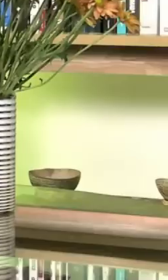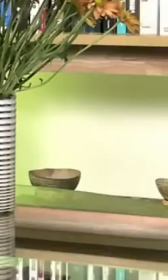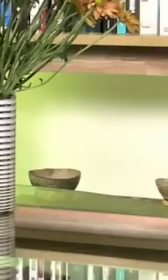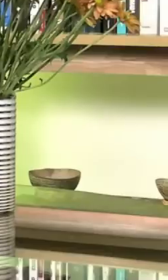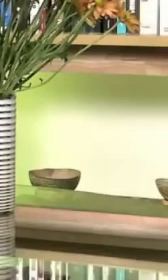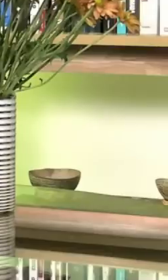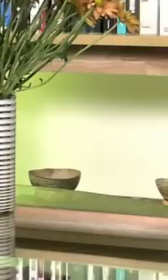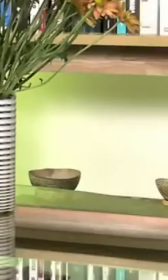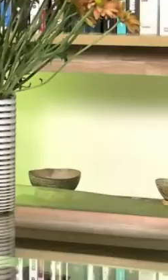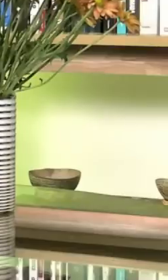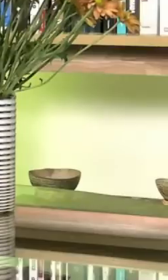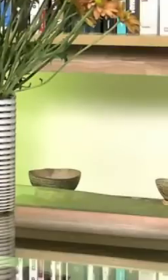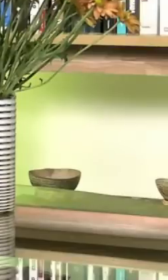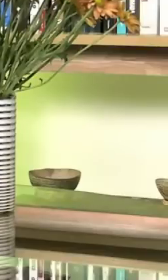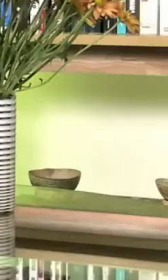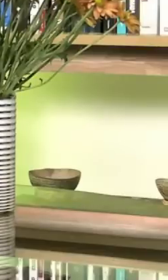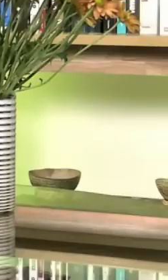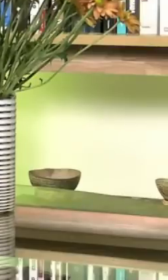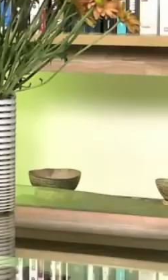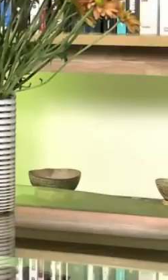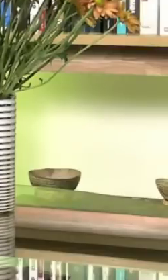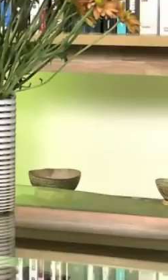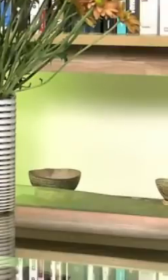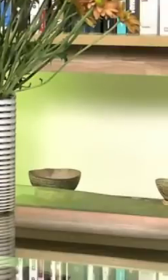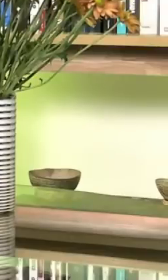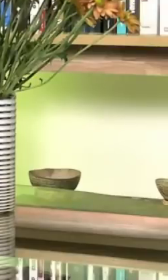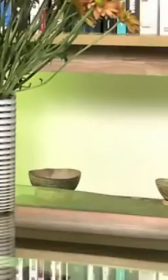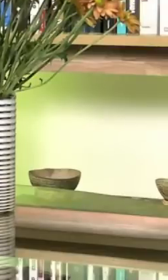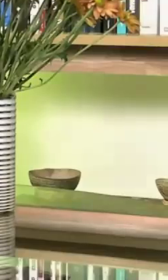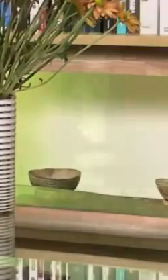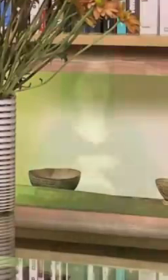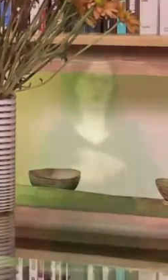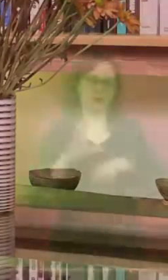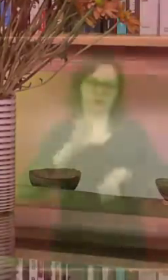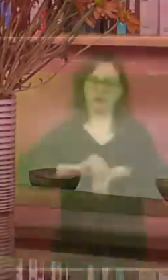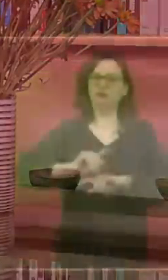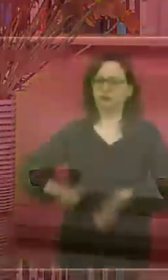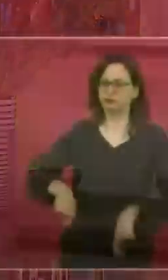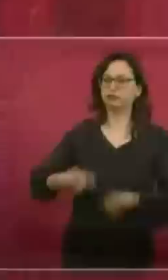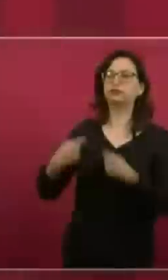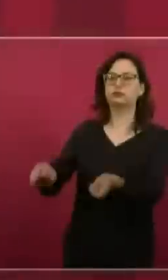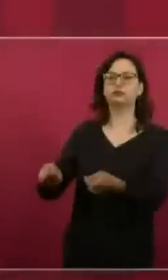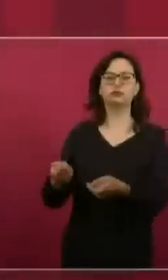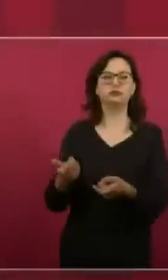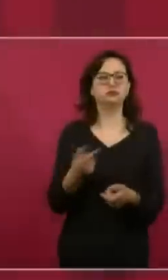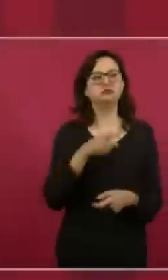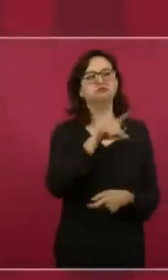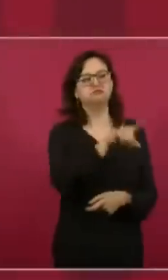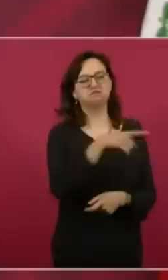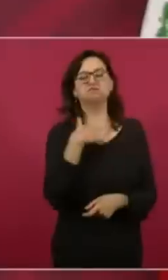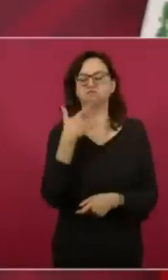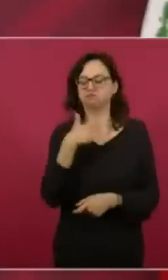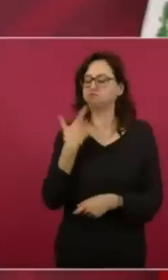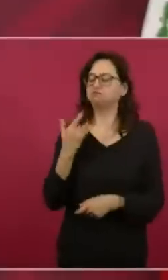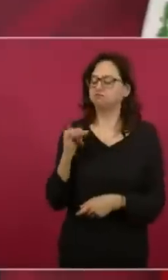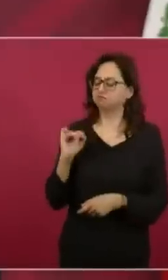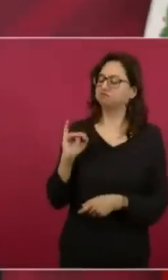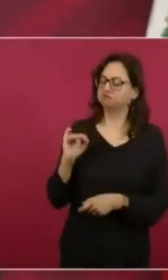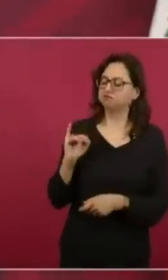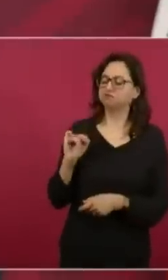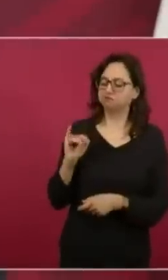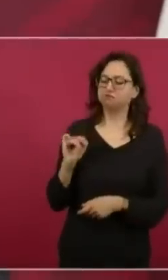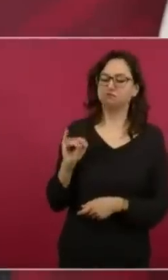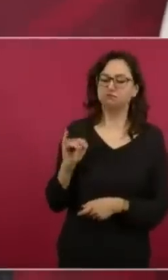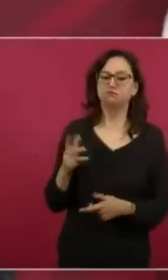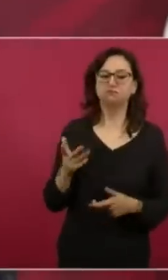esto lo confirmó hoy por la mañana viajará a centroamérica guatemala el salvador honduras y belice y también